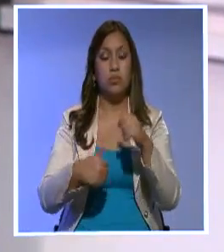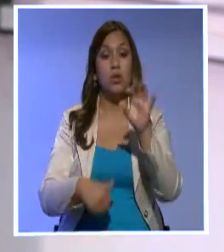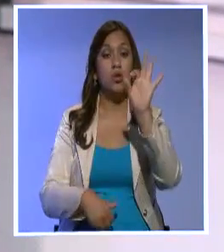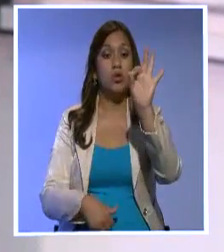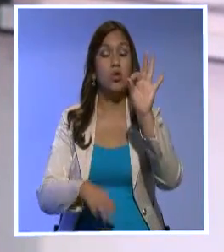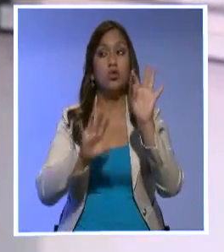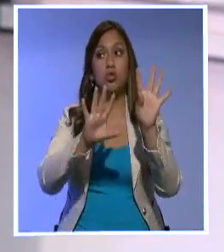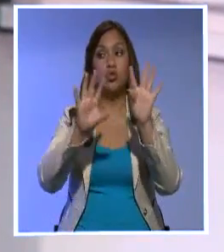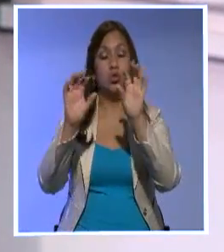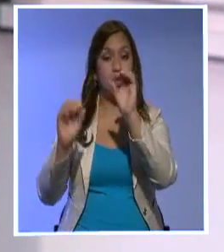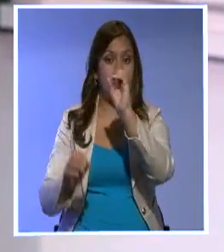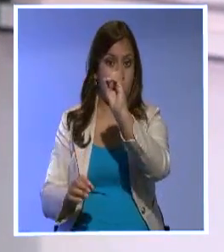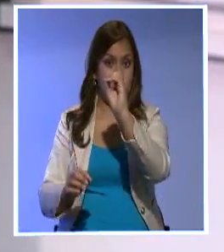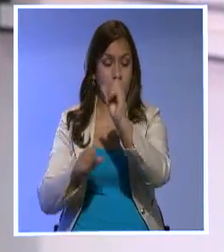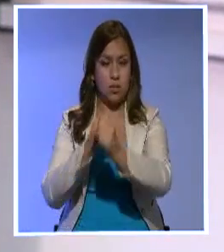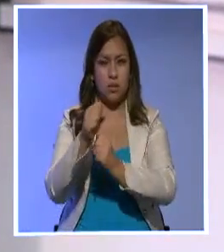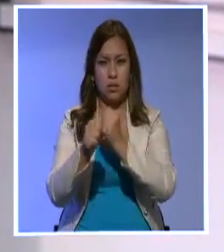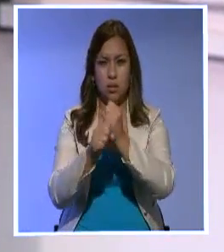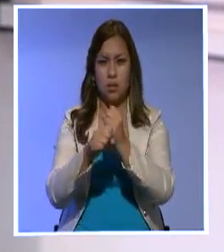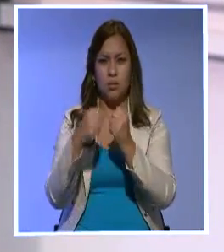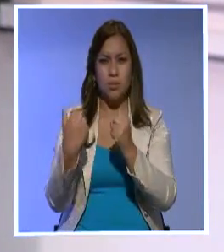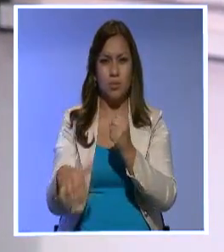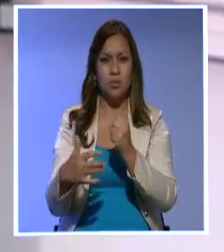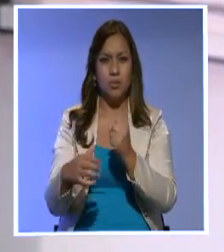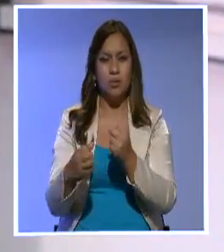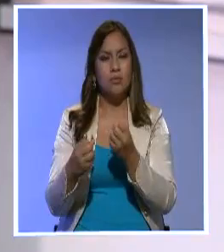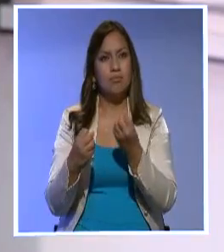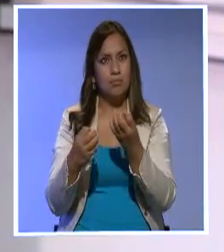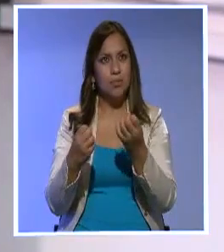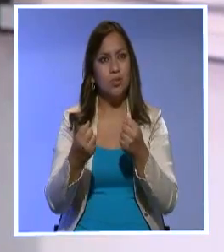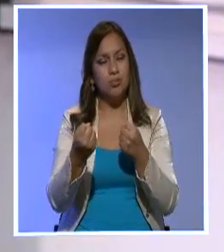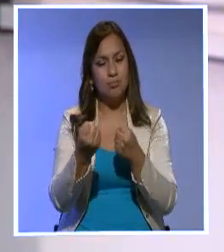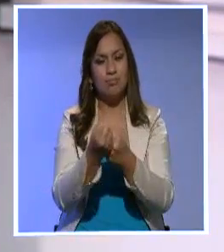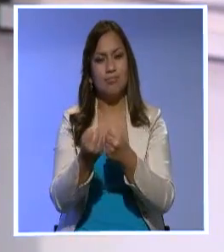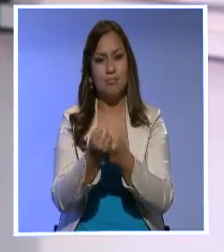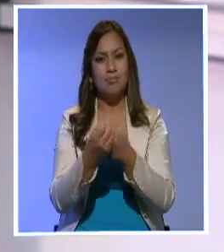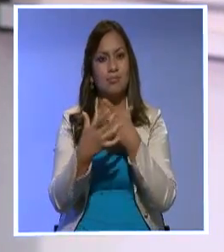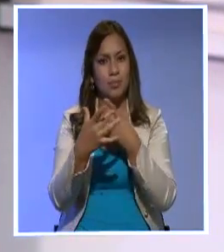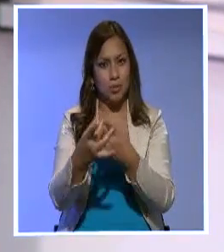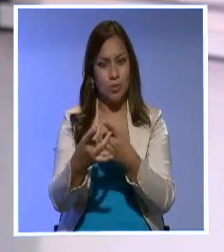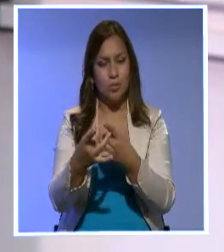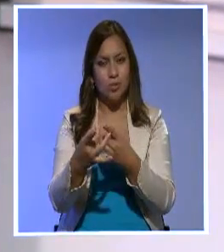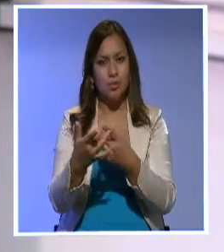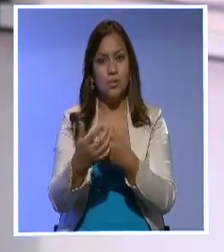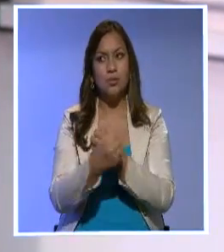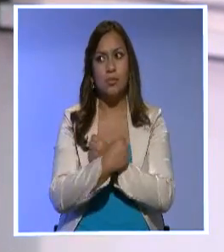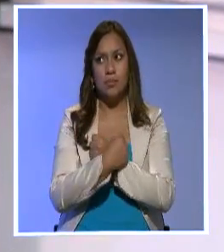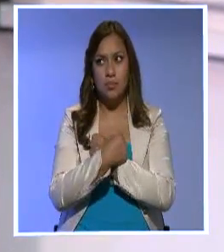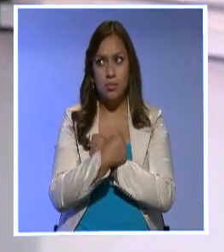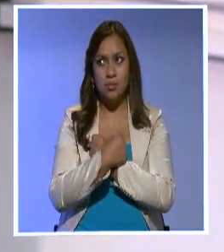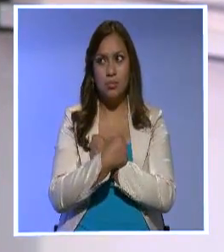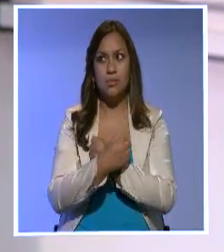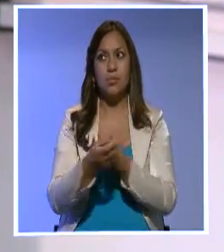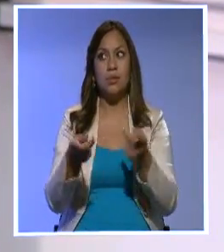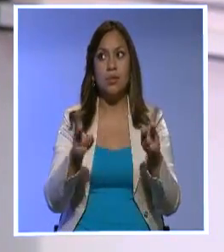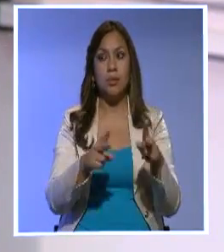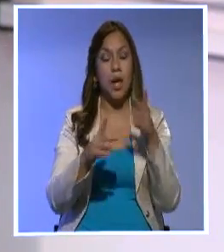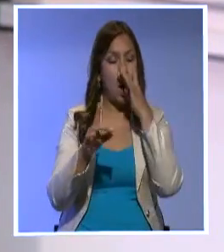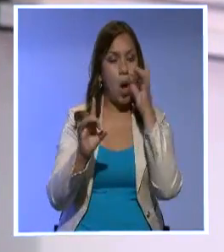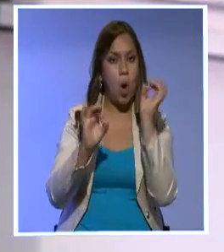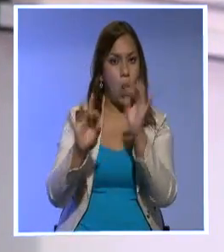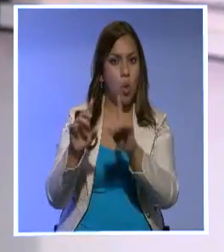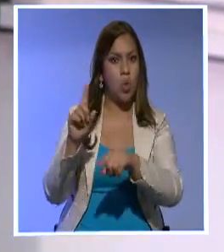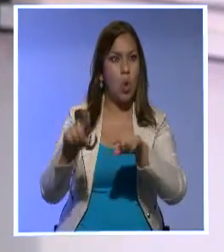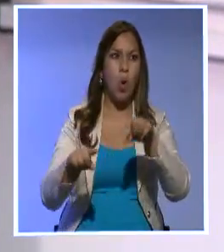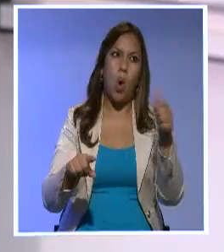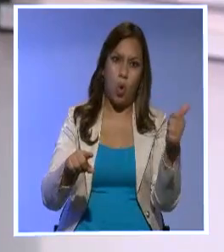años muchísimas pasiones pasiones de amor y pasiones de odio y esa